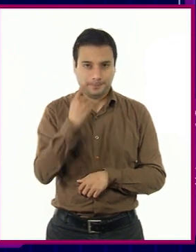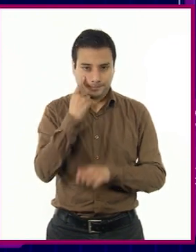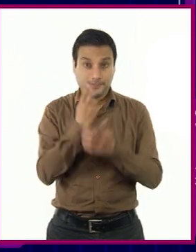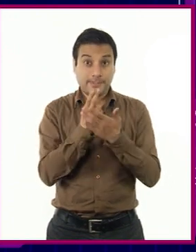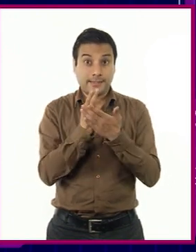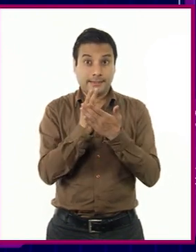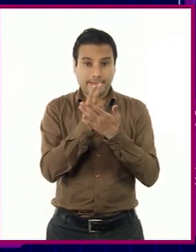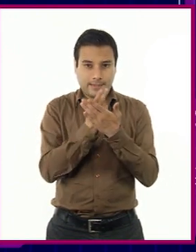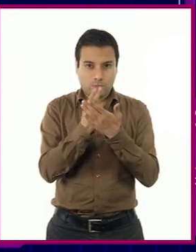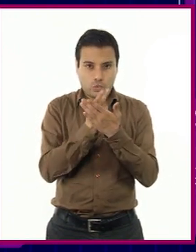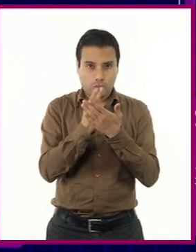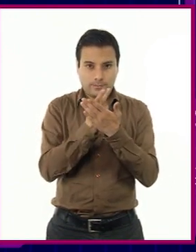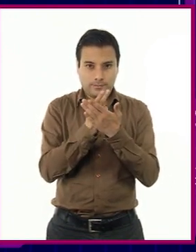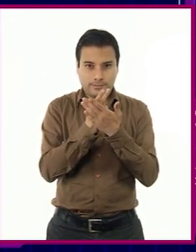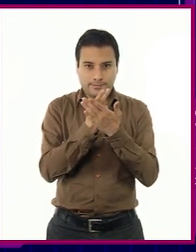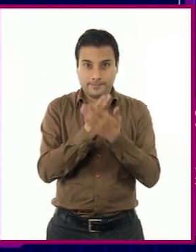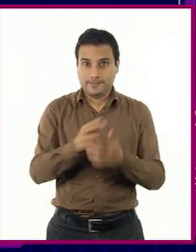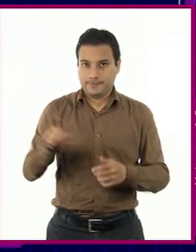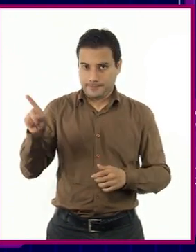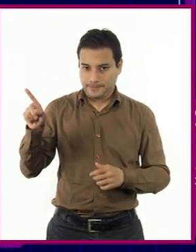ejemplo, el paralelogramo